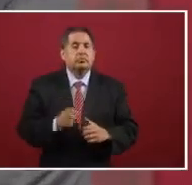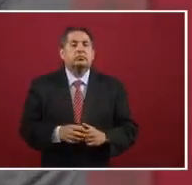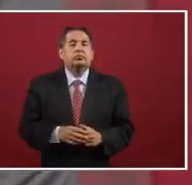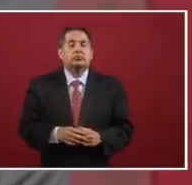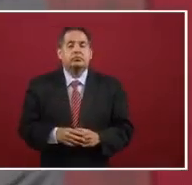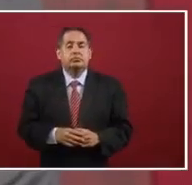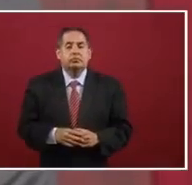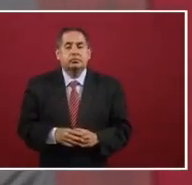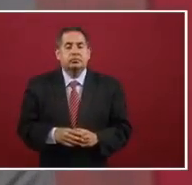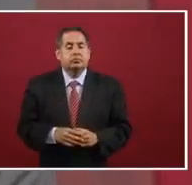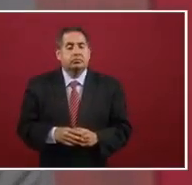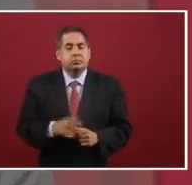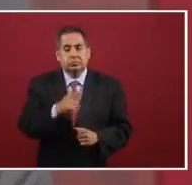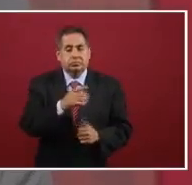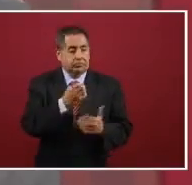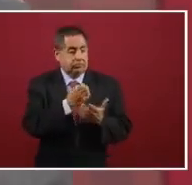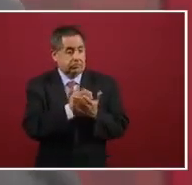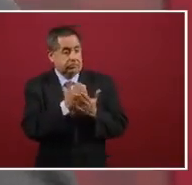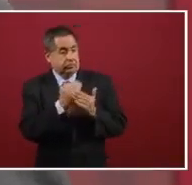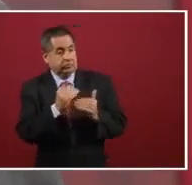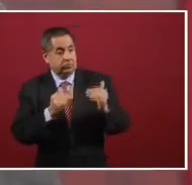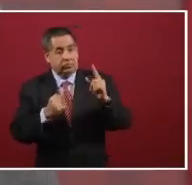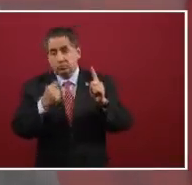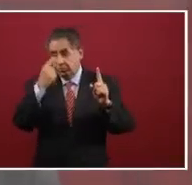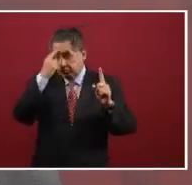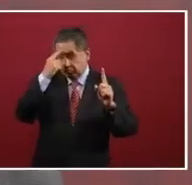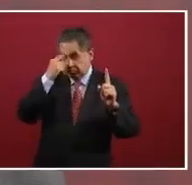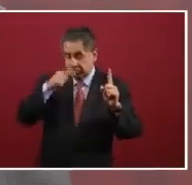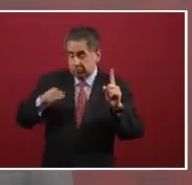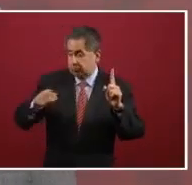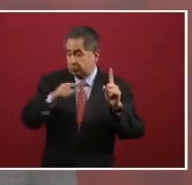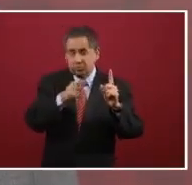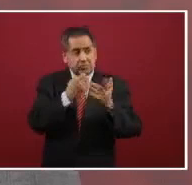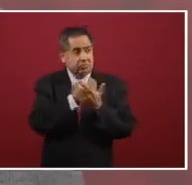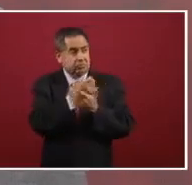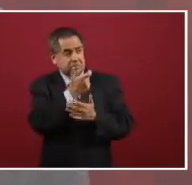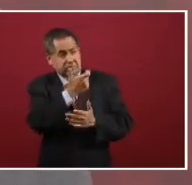se elevó la economía a rango supremo